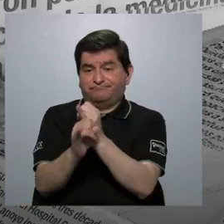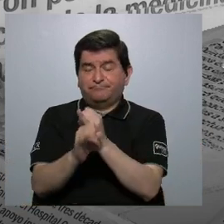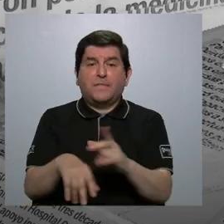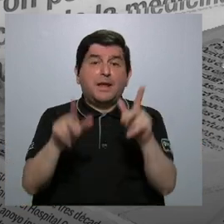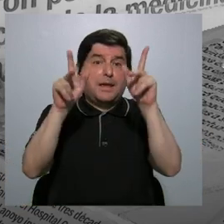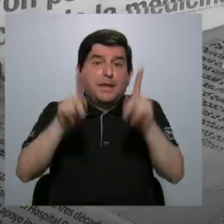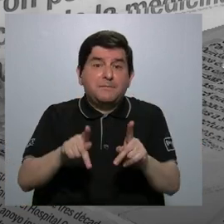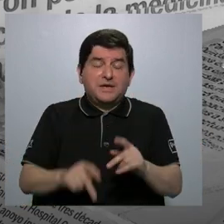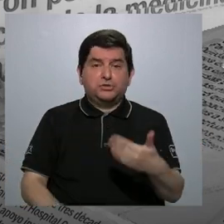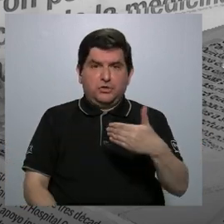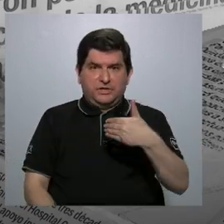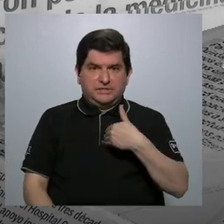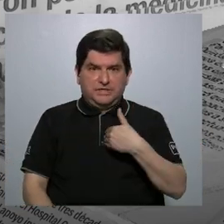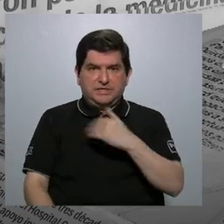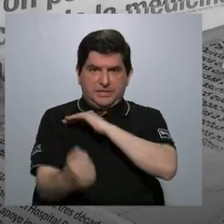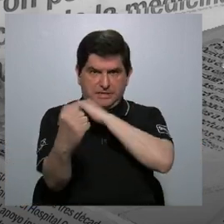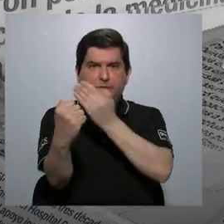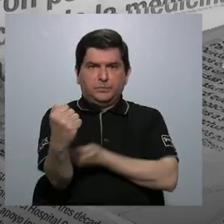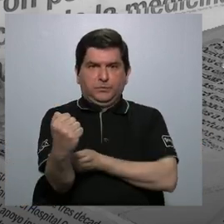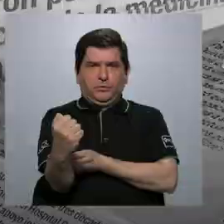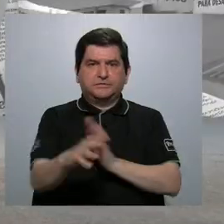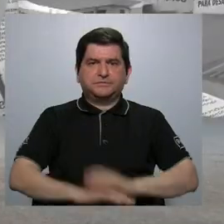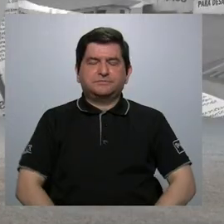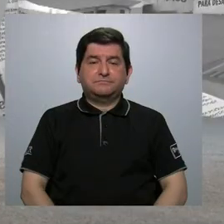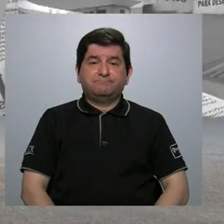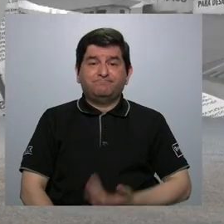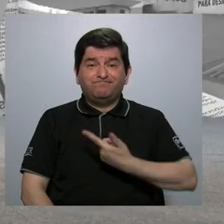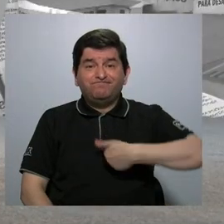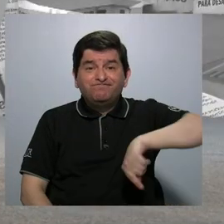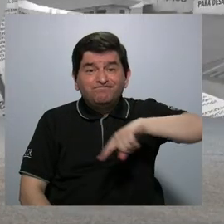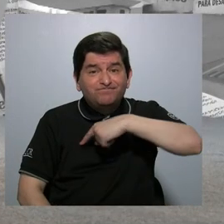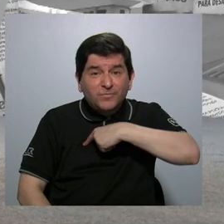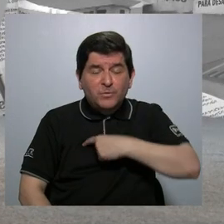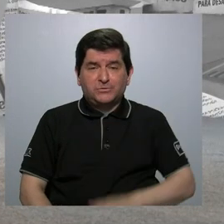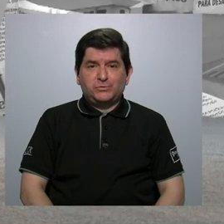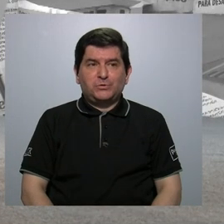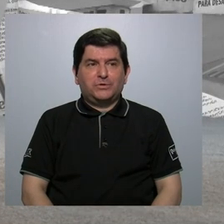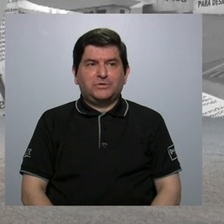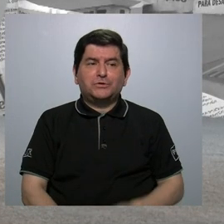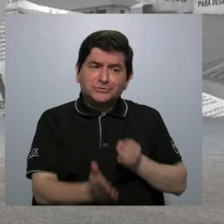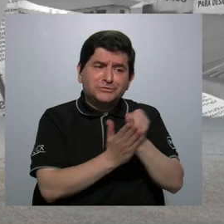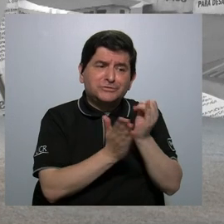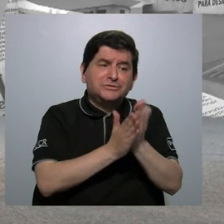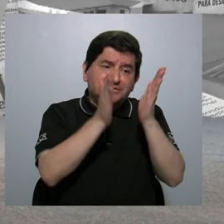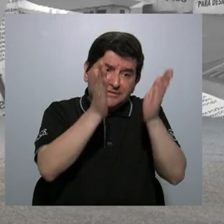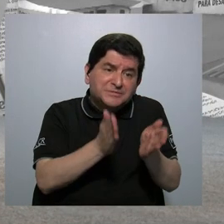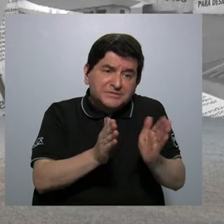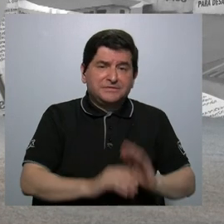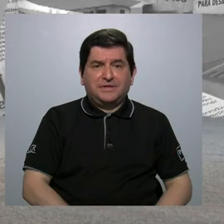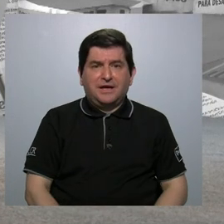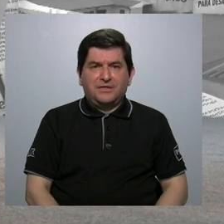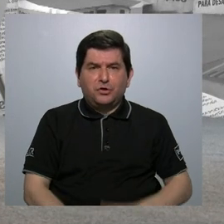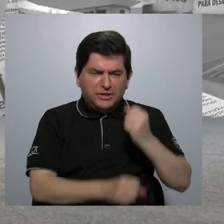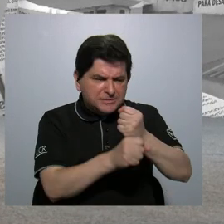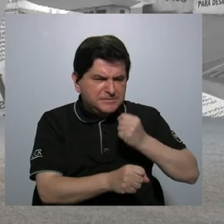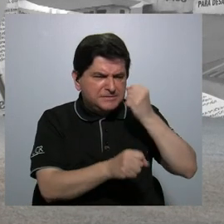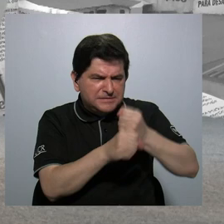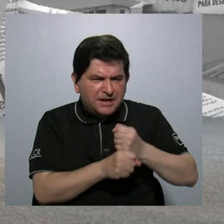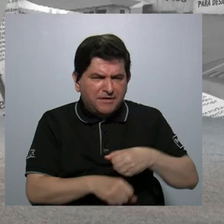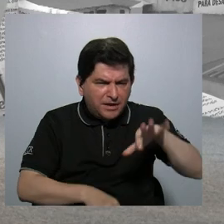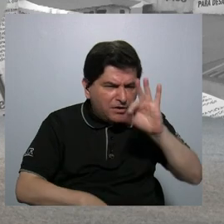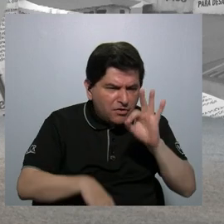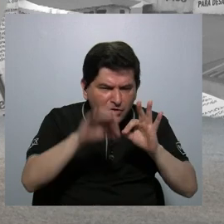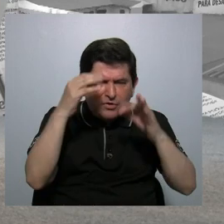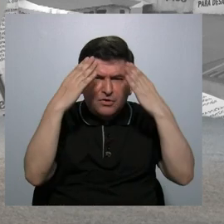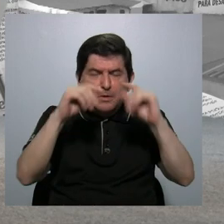las personas que tienen realmente el poder. Nosotros nos convertimos en investigadores que hacemos la tarea de generar los